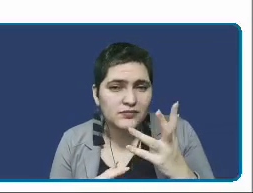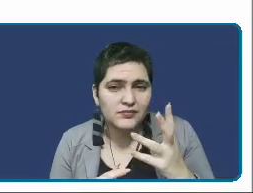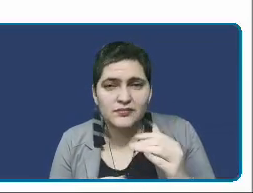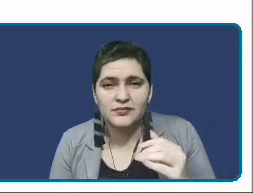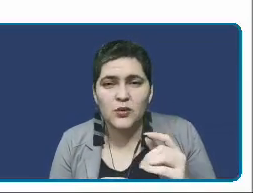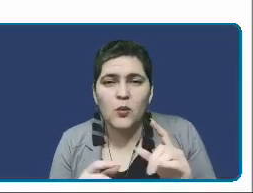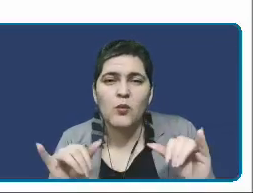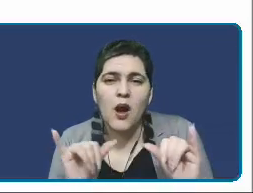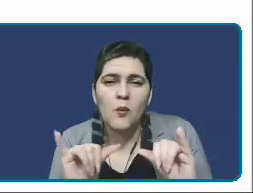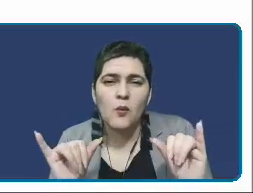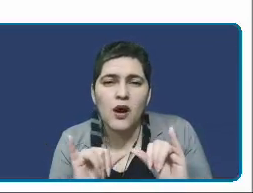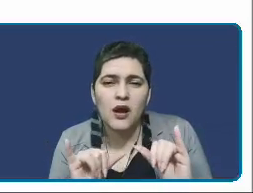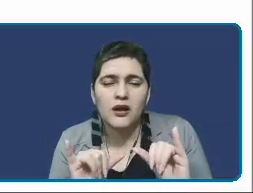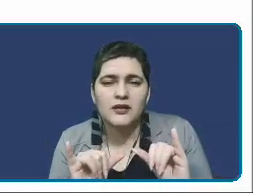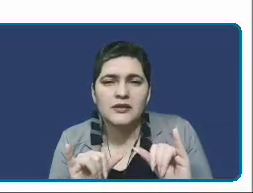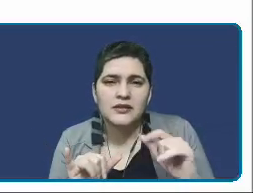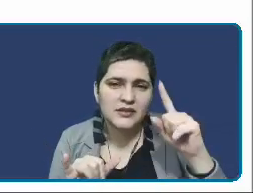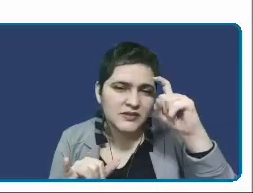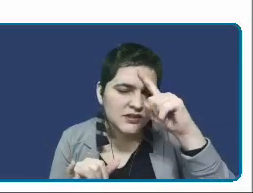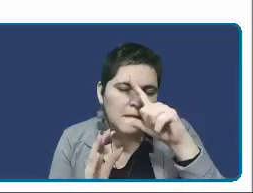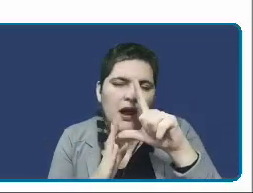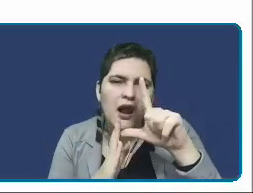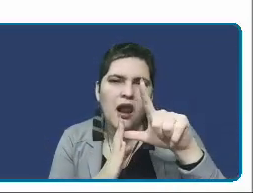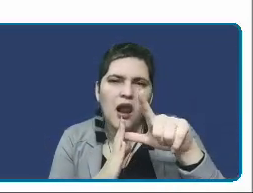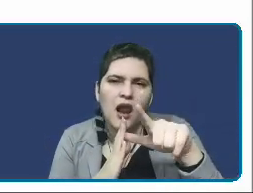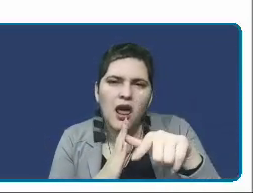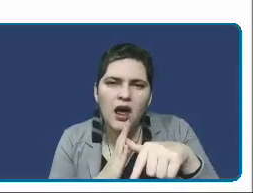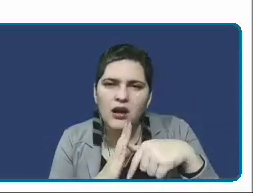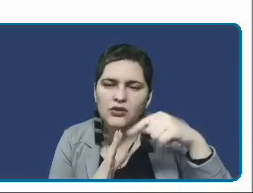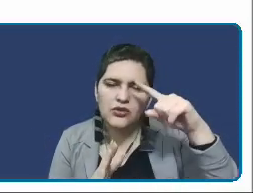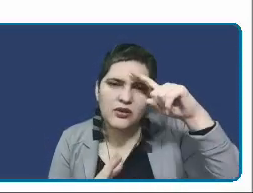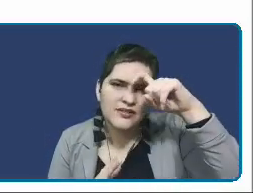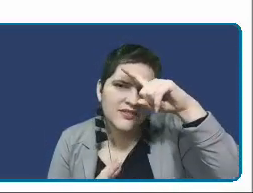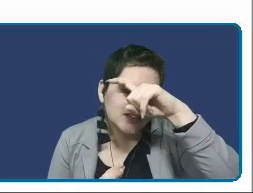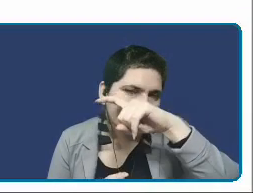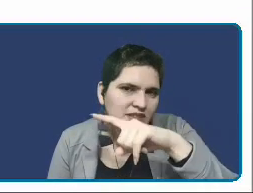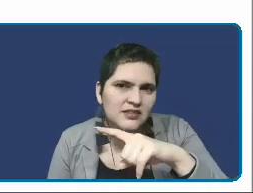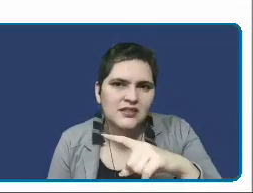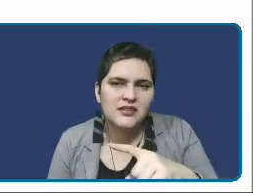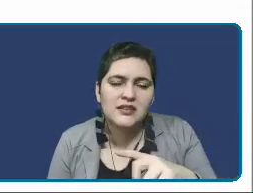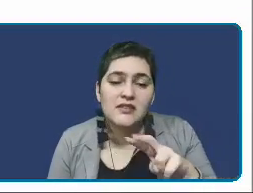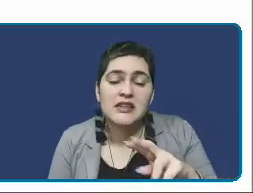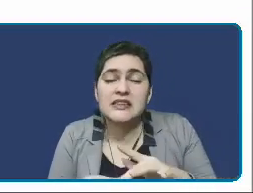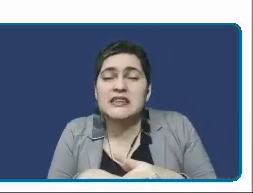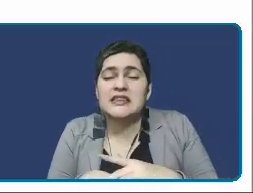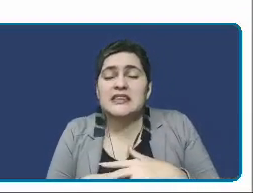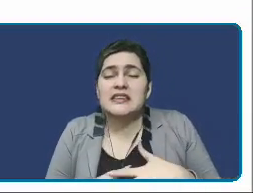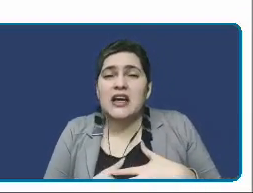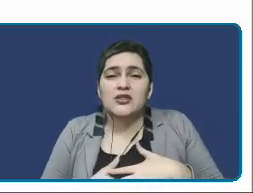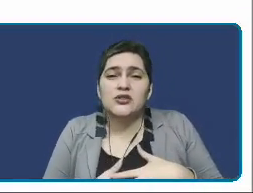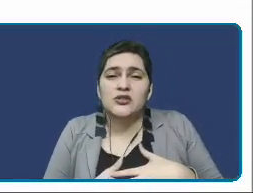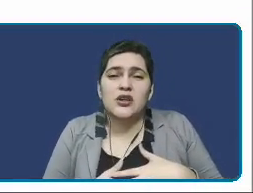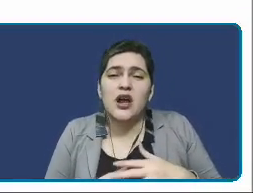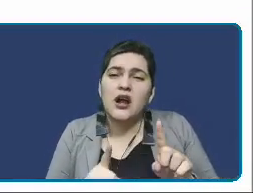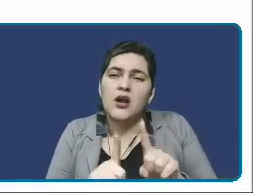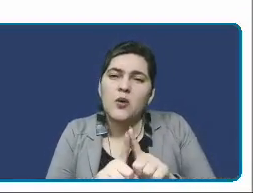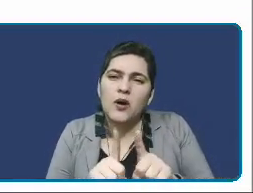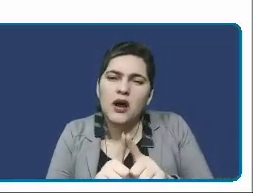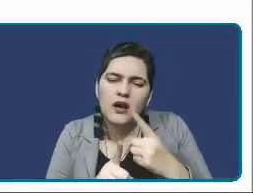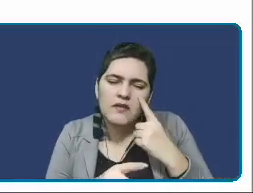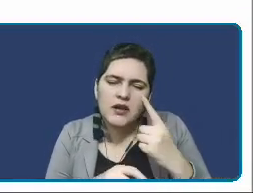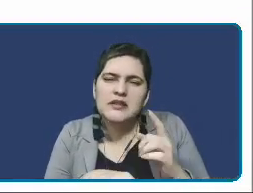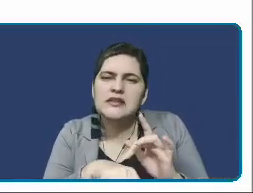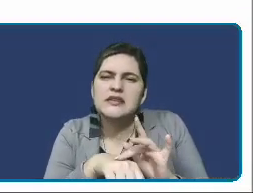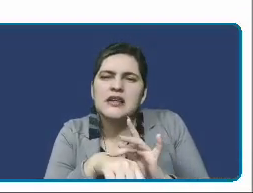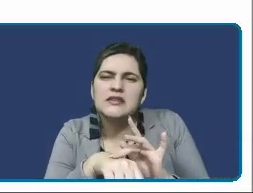puede ser más lento, más dificultoso. Y en el área sensorial, también, además de la sensibilidad que uno tiene